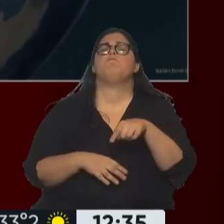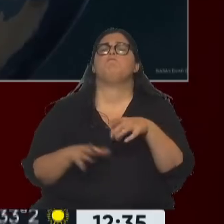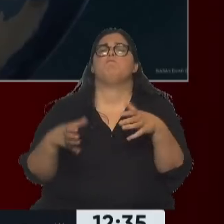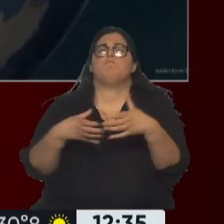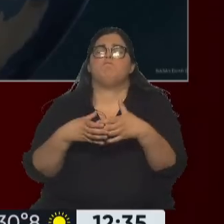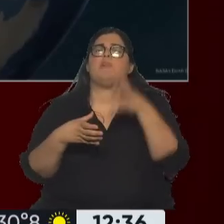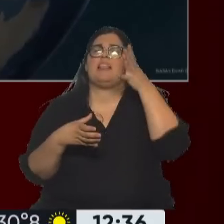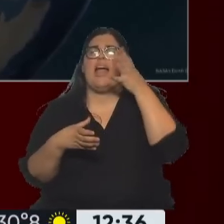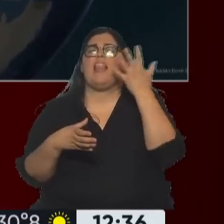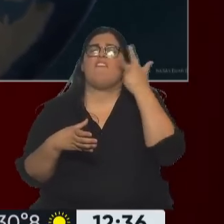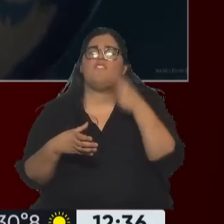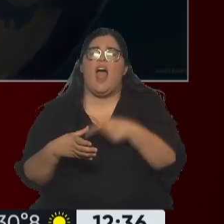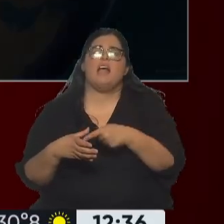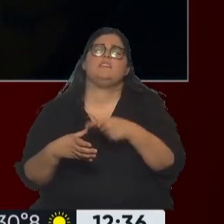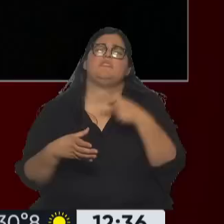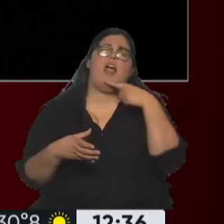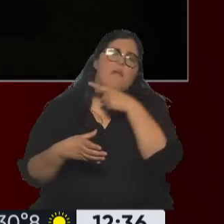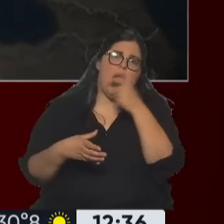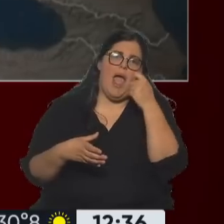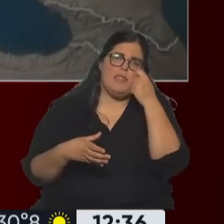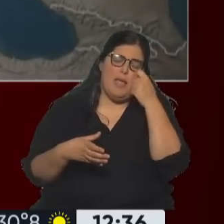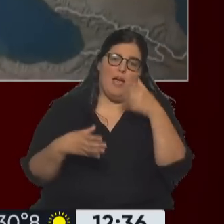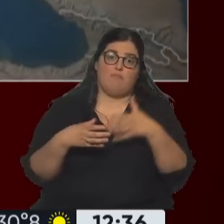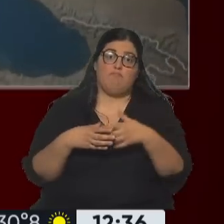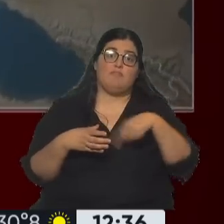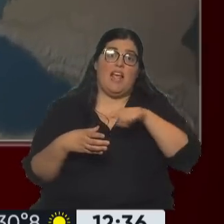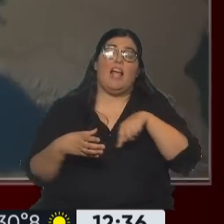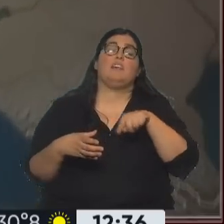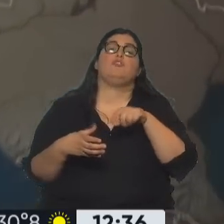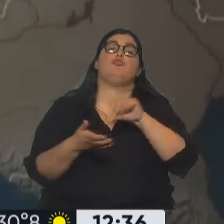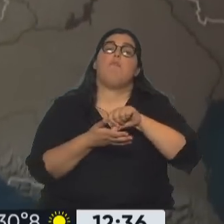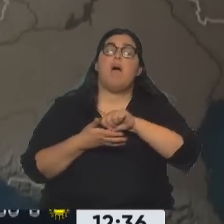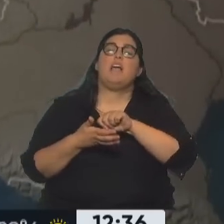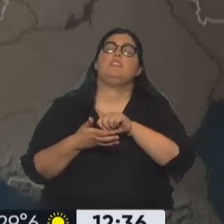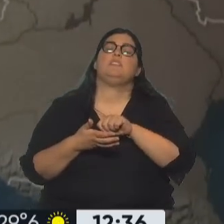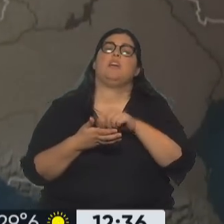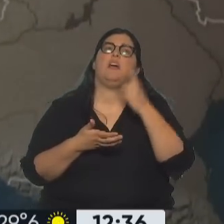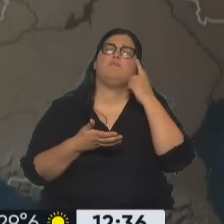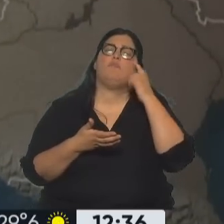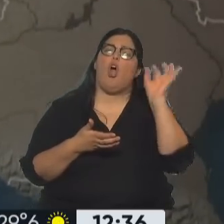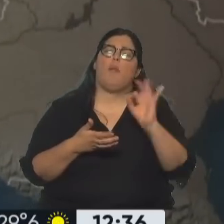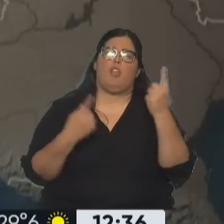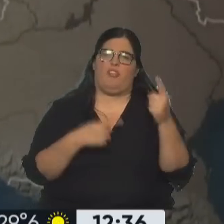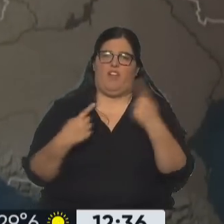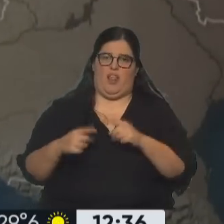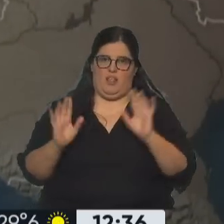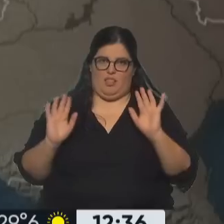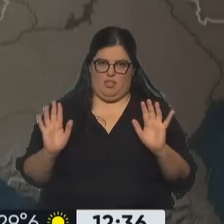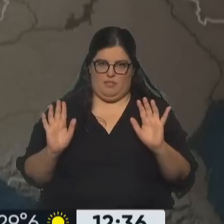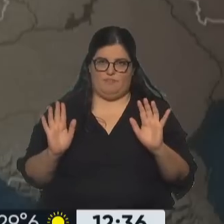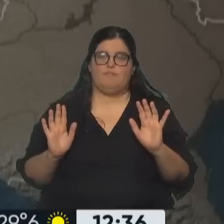Italia, Francia e inclusive Alemania, que están en este momento en otra posición y que tiene que ver con lo que yo creo